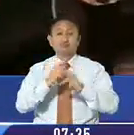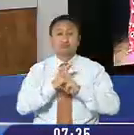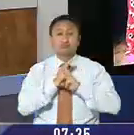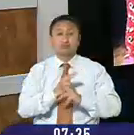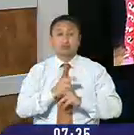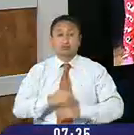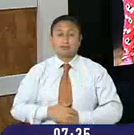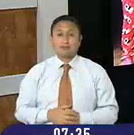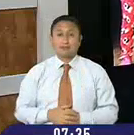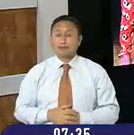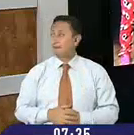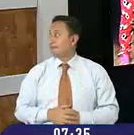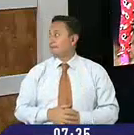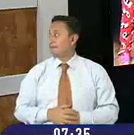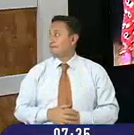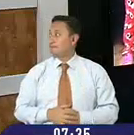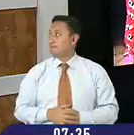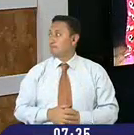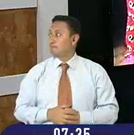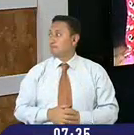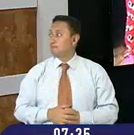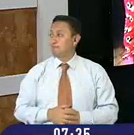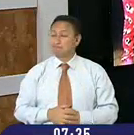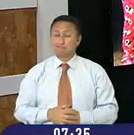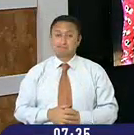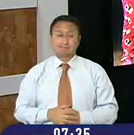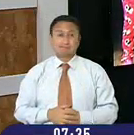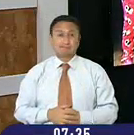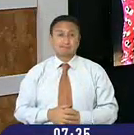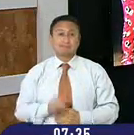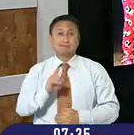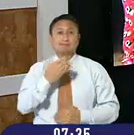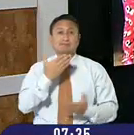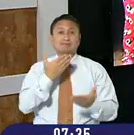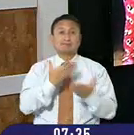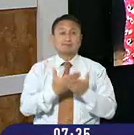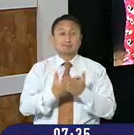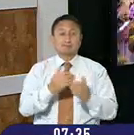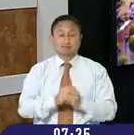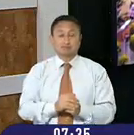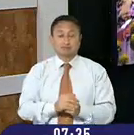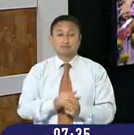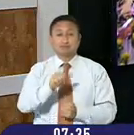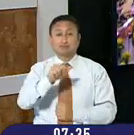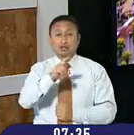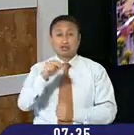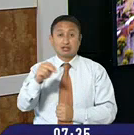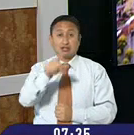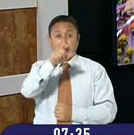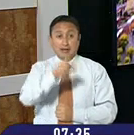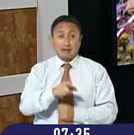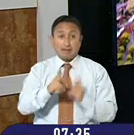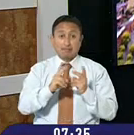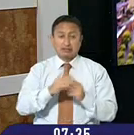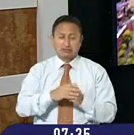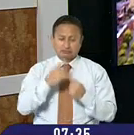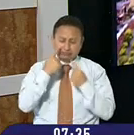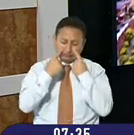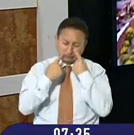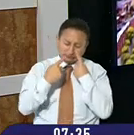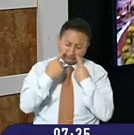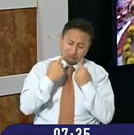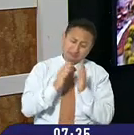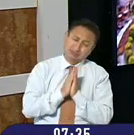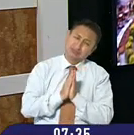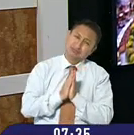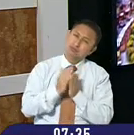prontitud. Esa es la información desde acá, desde el sur de la ciudad. Gracias, Adriana Rojas, hasta con lágrimas en los ojos. Ahí nos decía esta vecina, por favor, hay